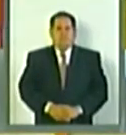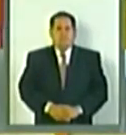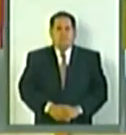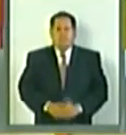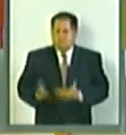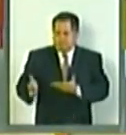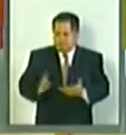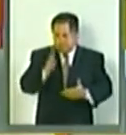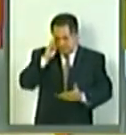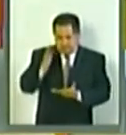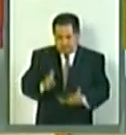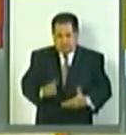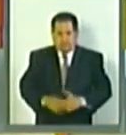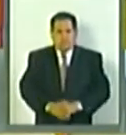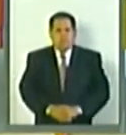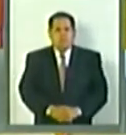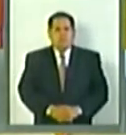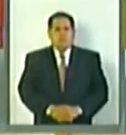Adelante, señor.